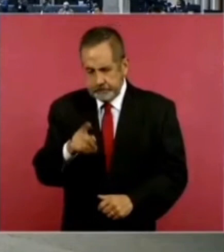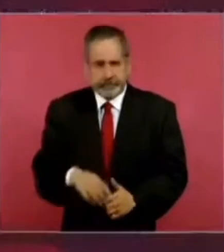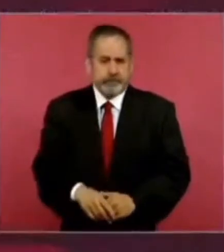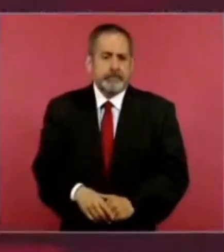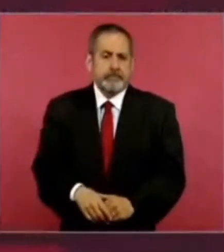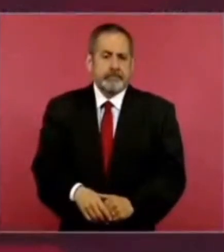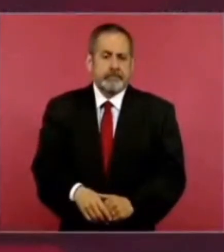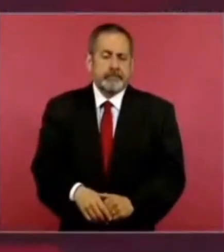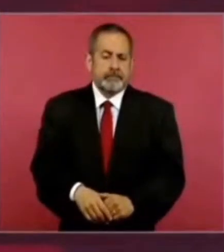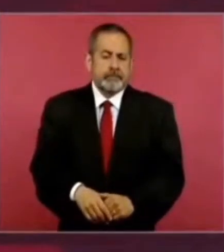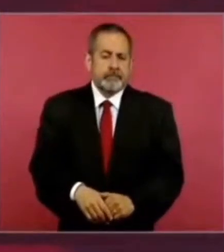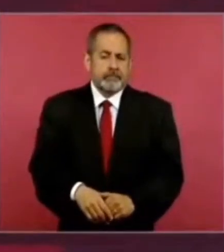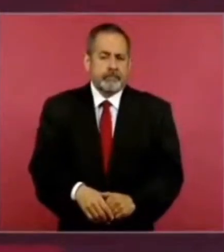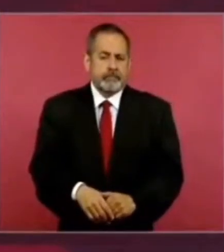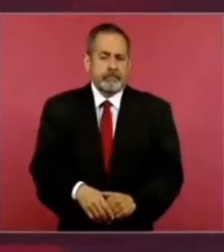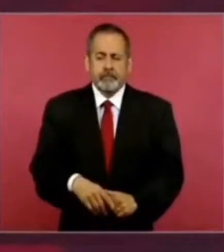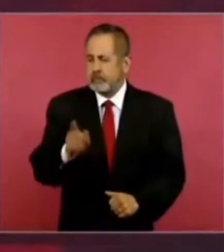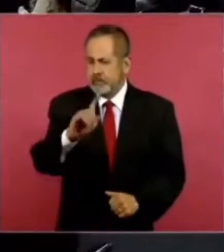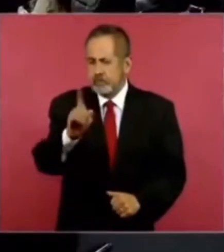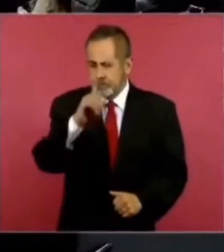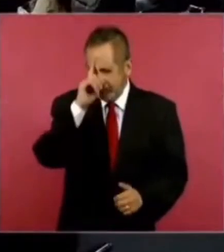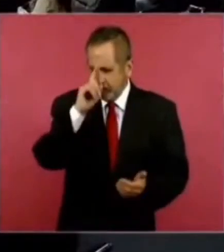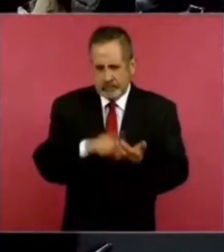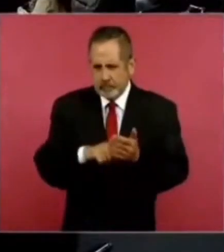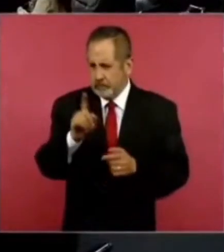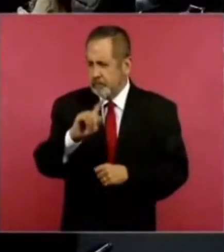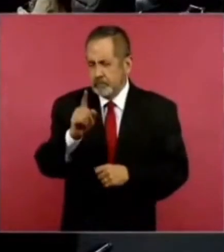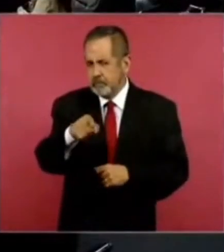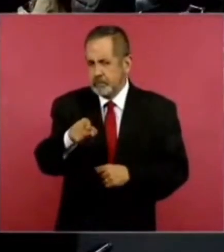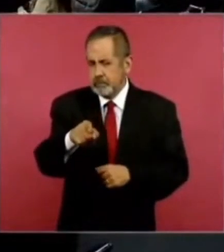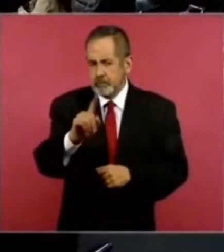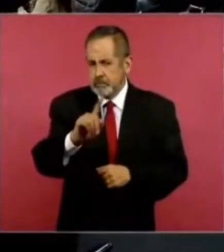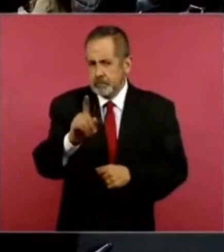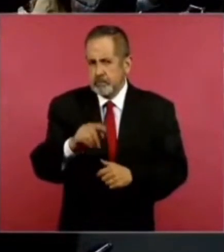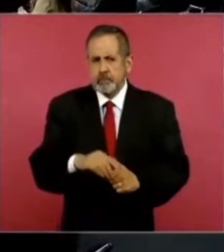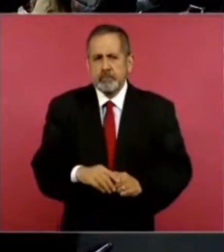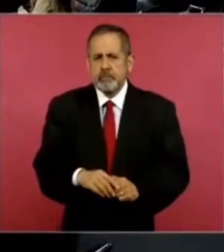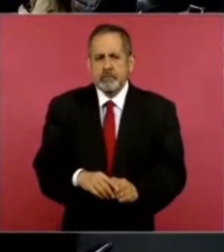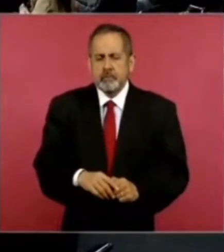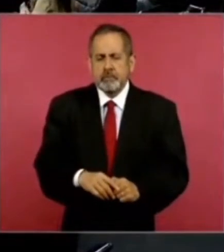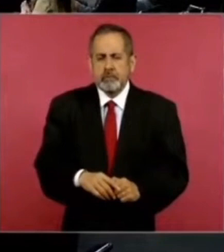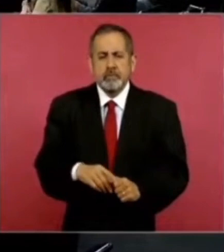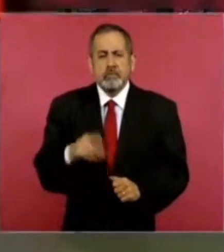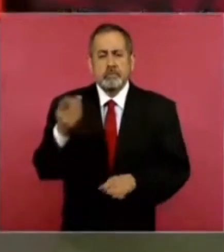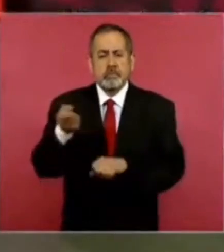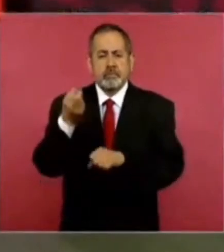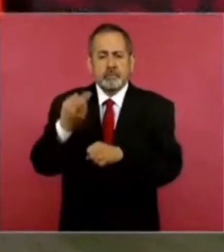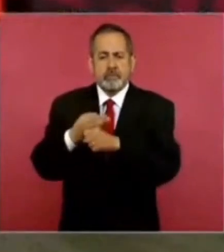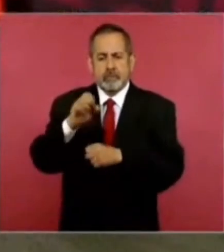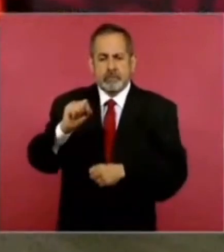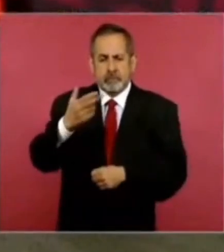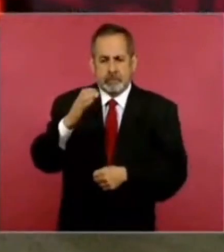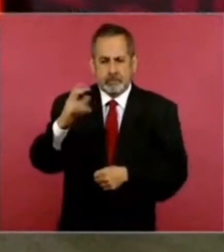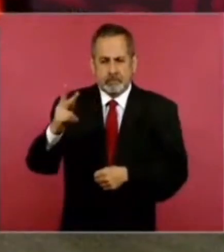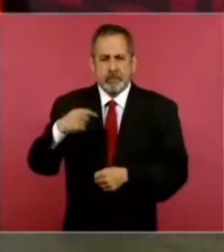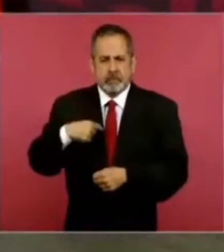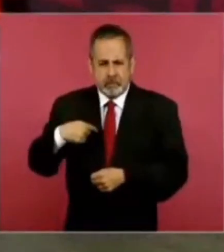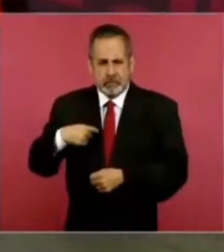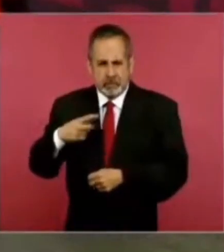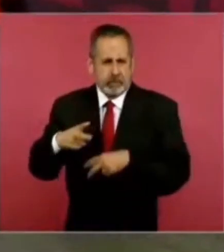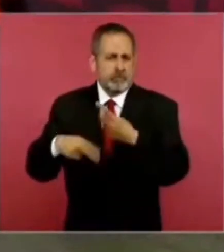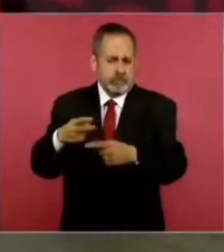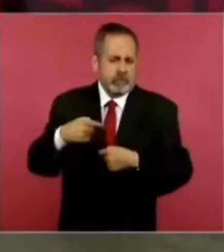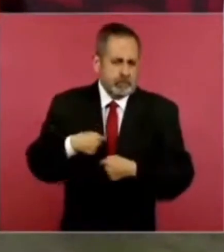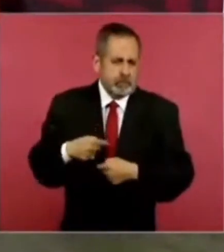¿Ellos no sabrán? No, pero creo que va a estar sí, el secretario de Hacienda nuestro. O sea,